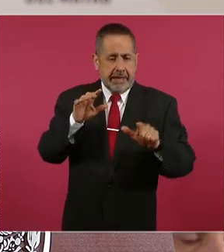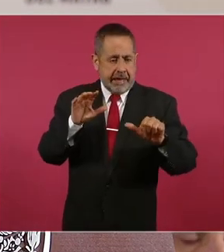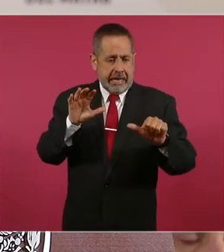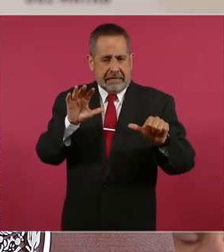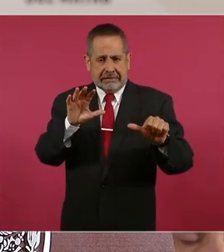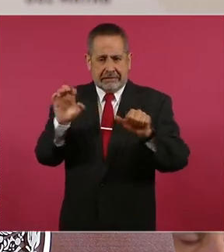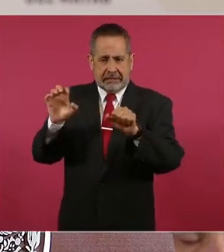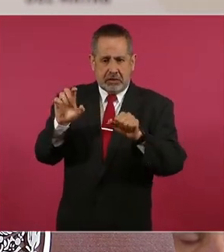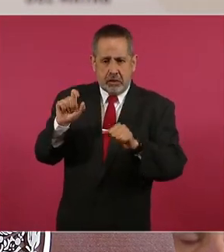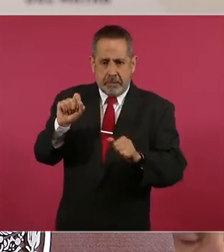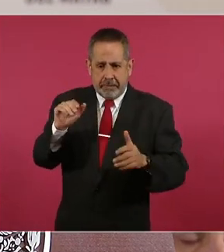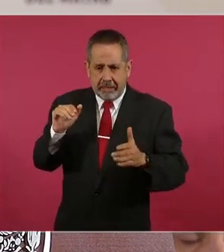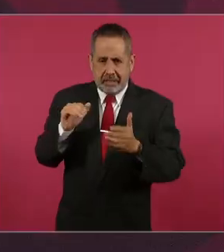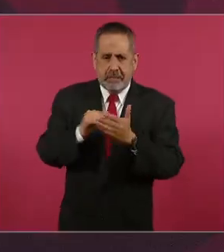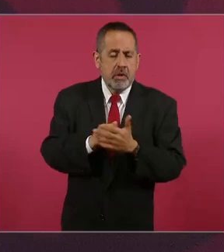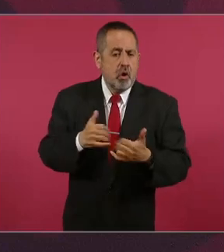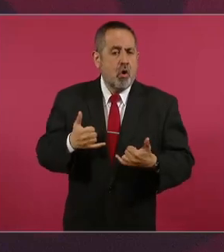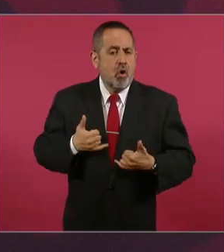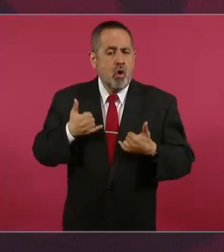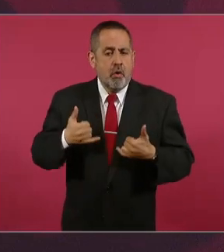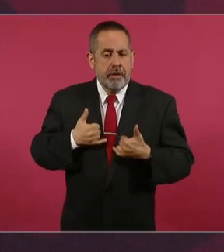620,000 jóvenes de nivel